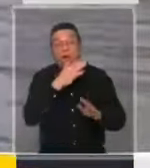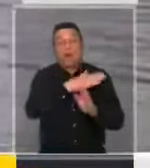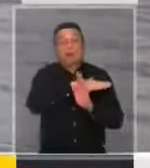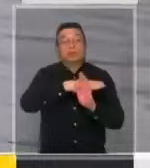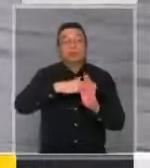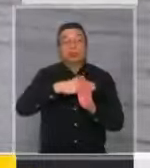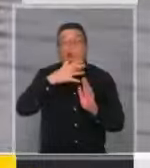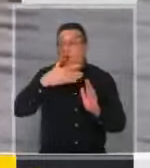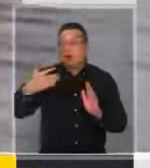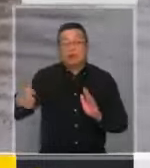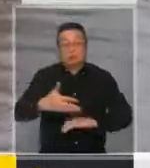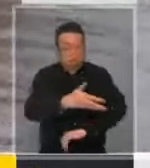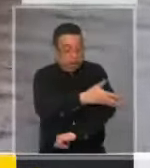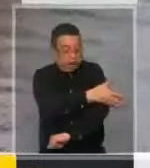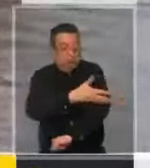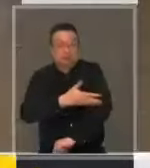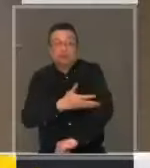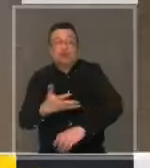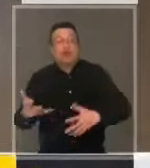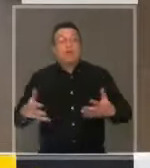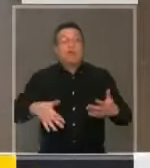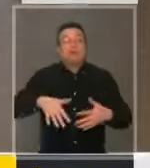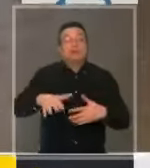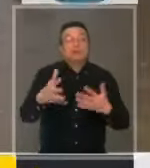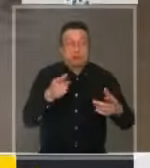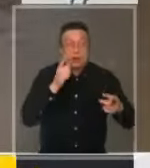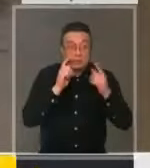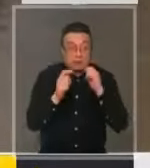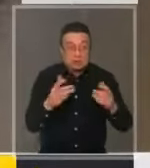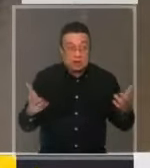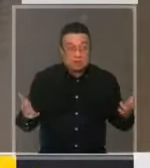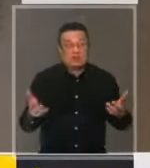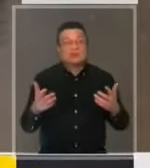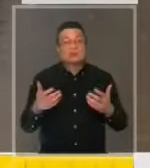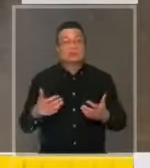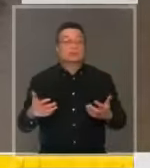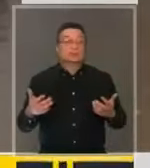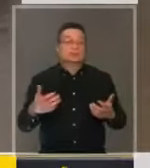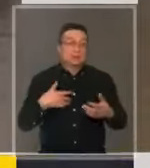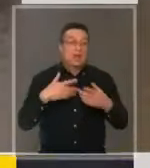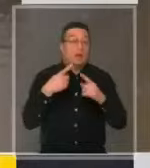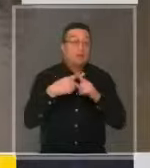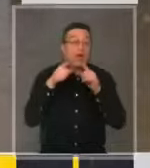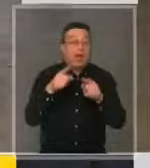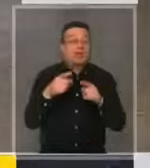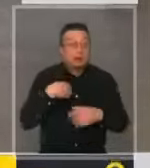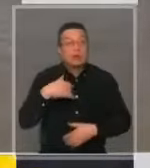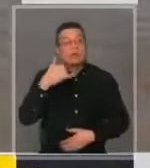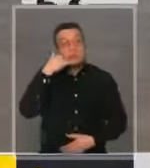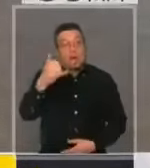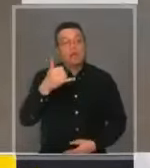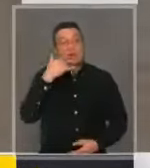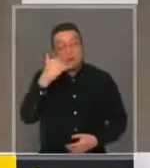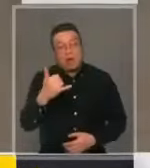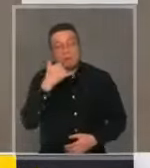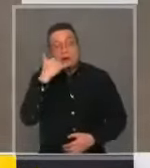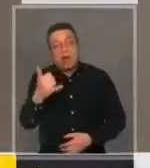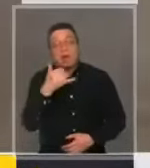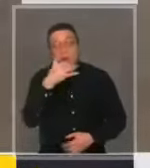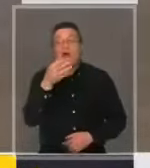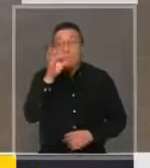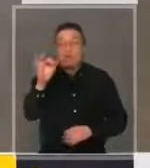rodillas afuera. Sí, una embarazada, su cuarto igual es regado. Por algo se tuvo que programar. Sí. Y por eso yo estoy llamando hartas veces. Supuestamente iban a